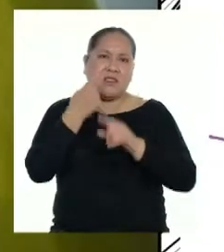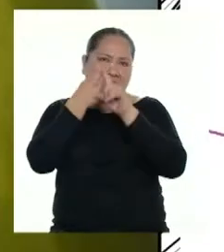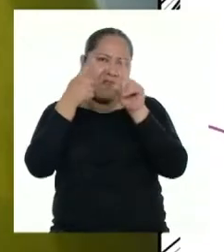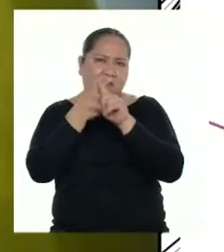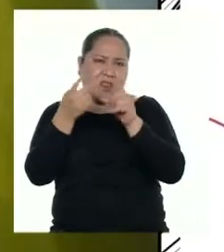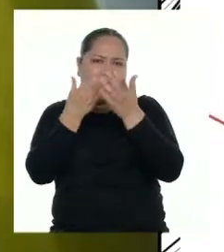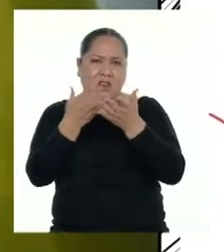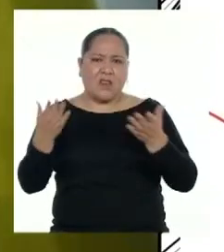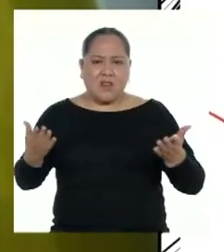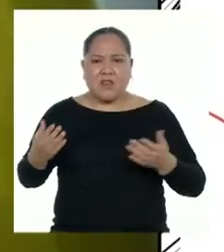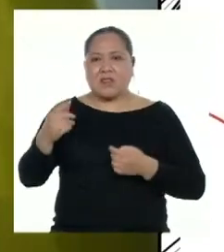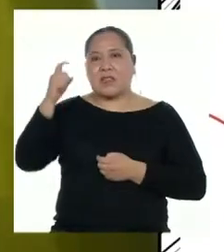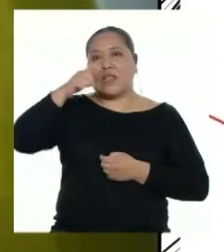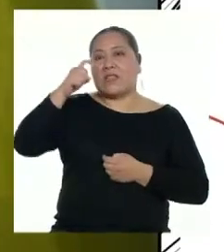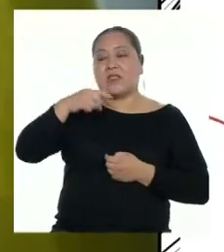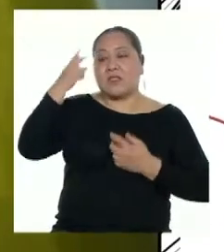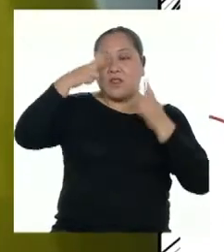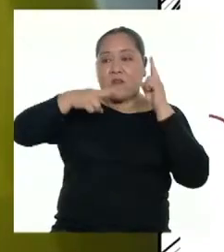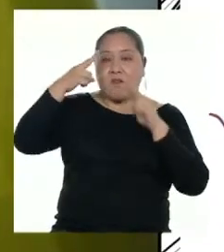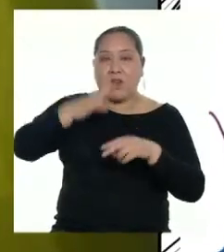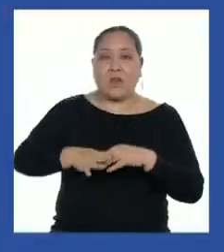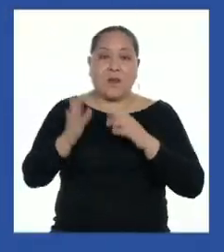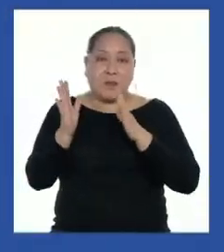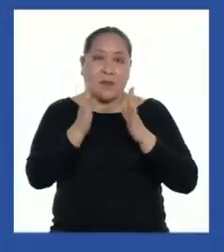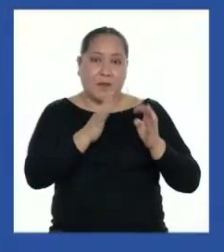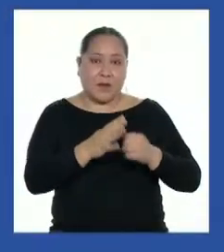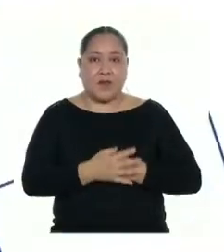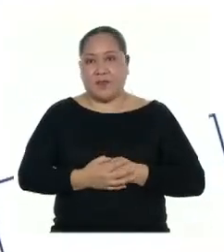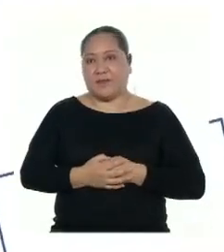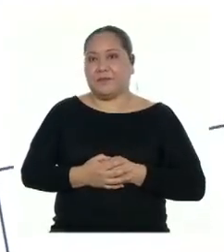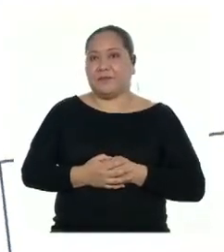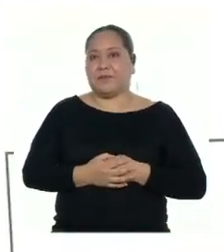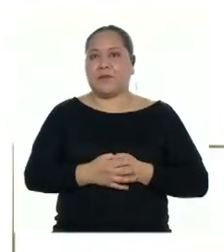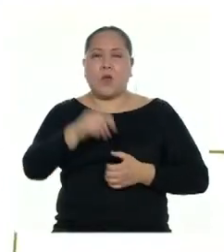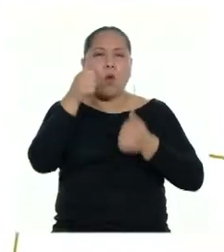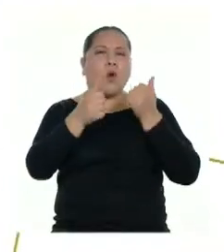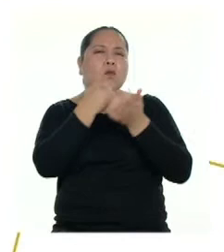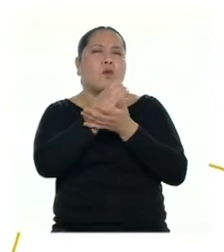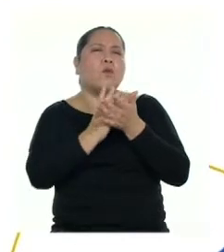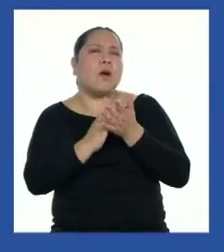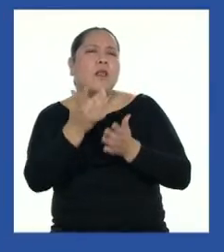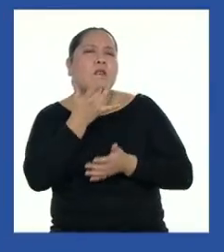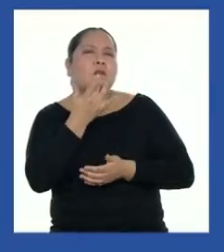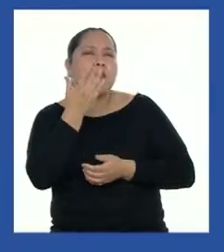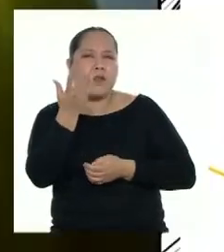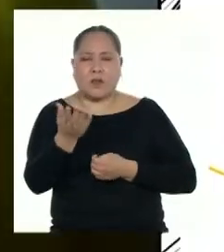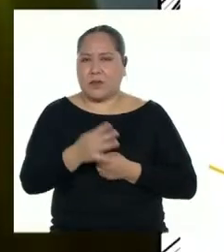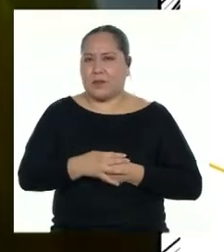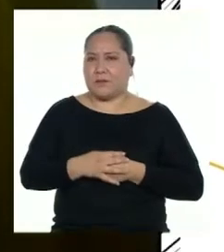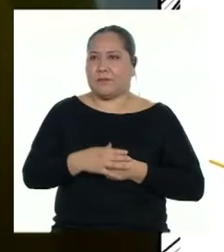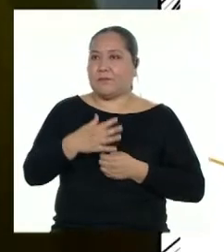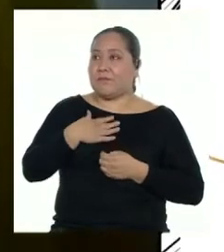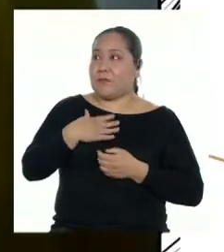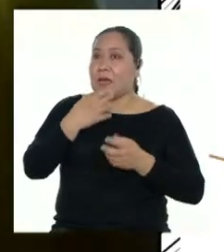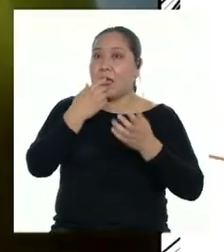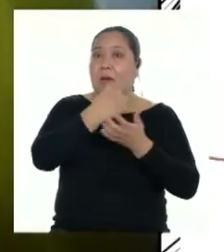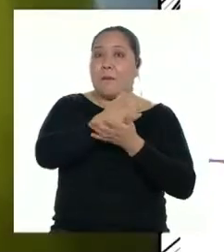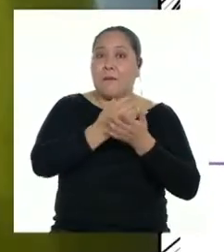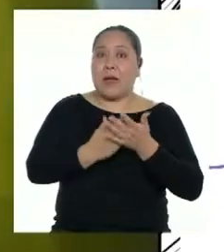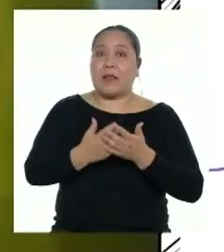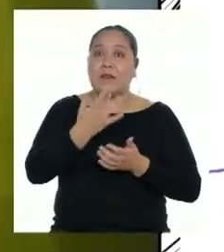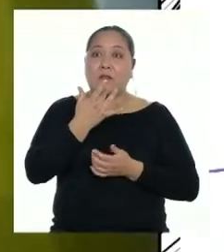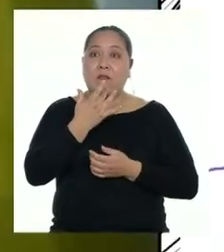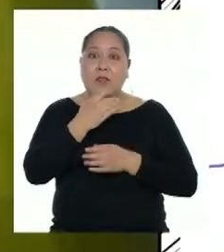otros aspectos que debo tener en cuenta para elaborarlo. ¿Cuál es tu parte favorita? Mi parte favorita de